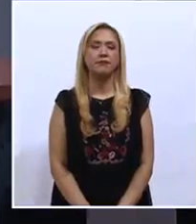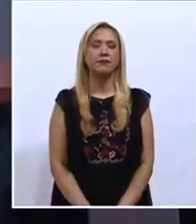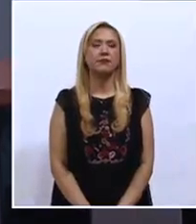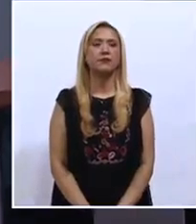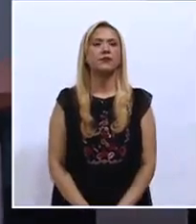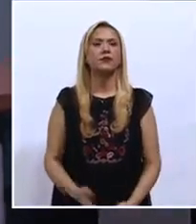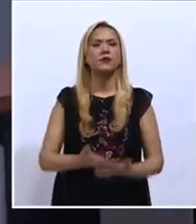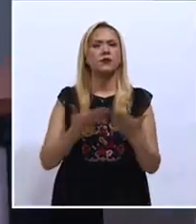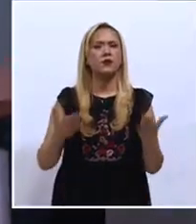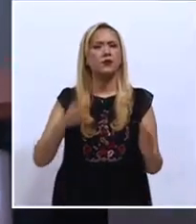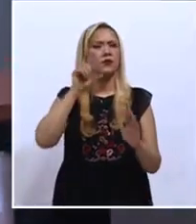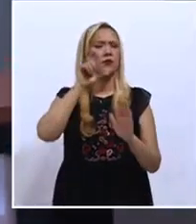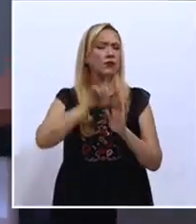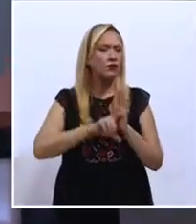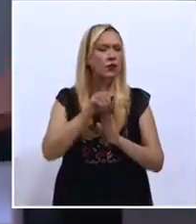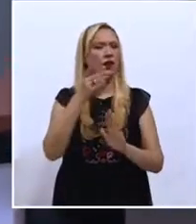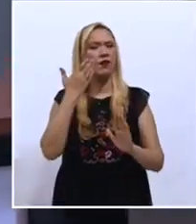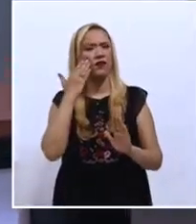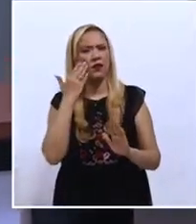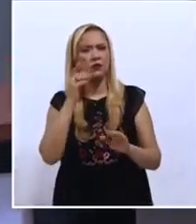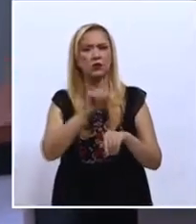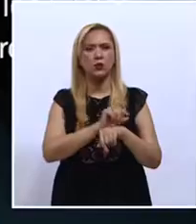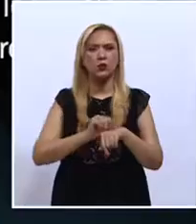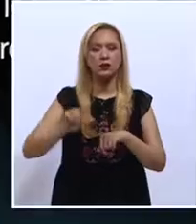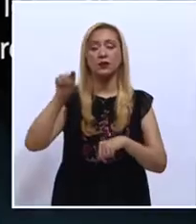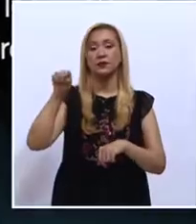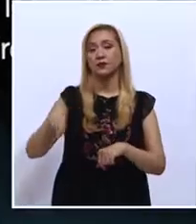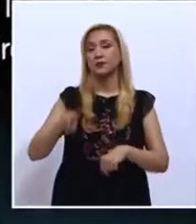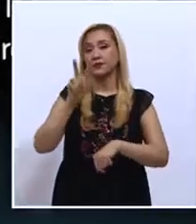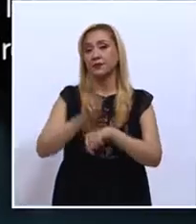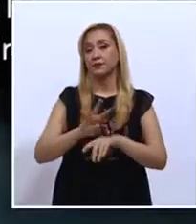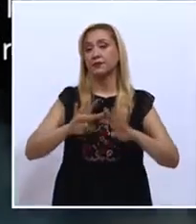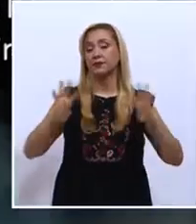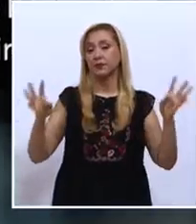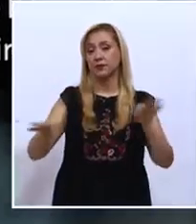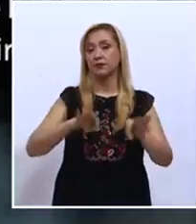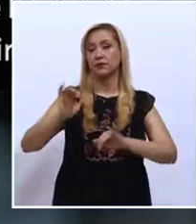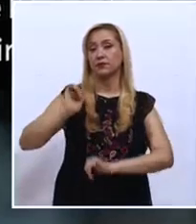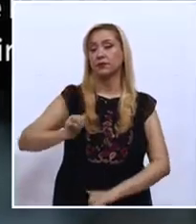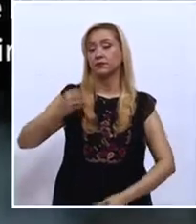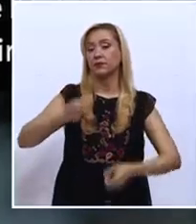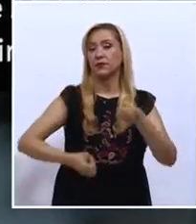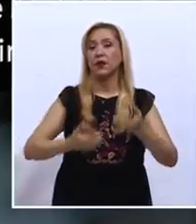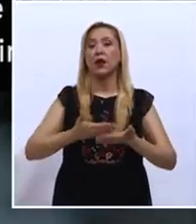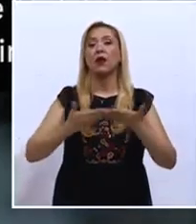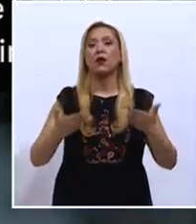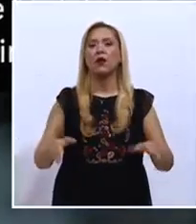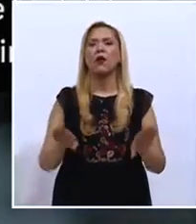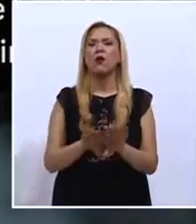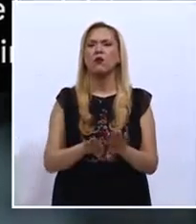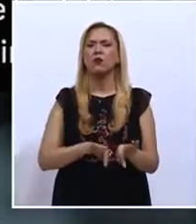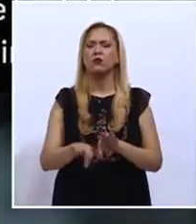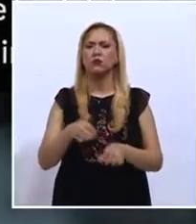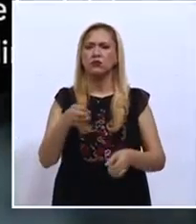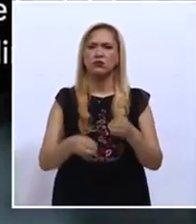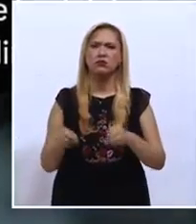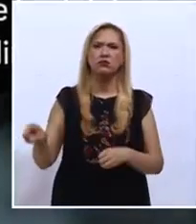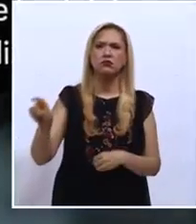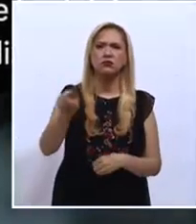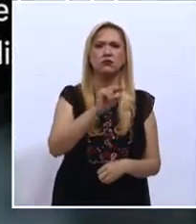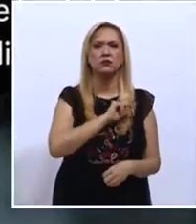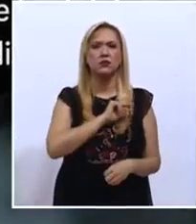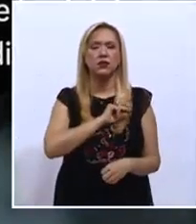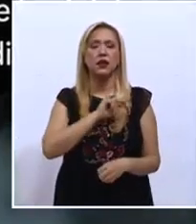Y en sus redes sociales, el Consejo de la Judicatura Federal explicó la manera en que operan los tribunales colegiados de circuito.